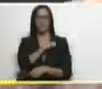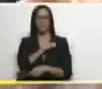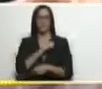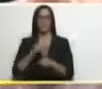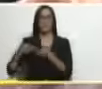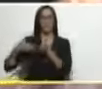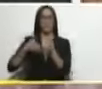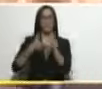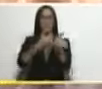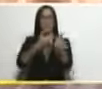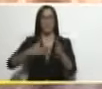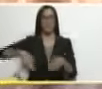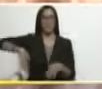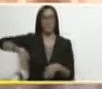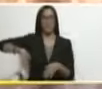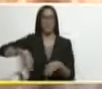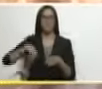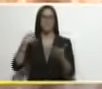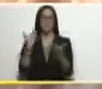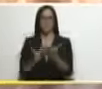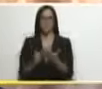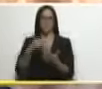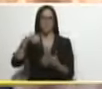hasta Paraguaypoa.